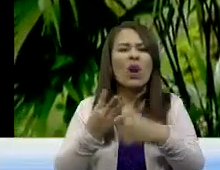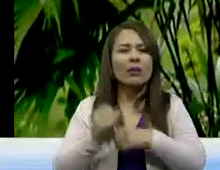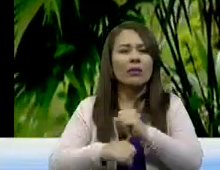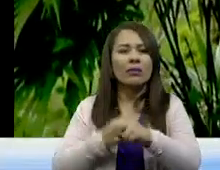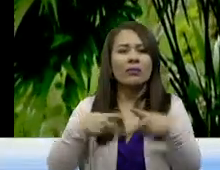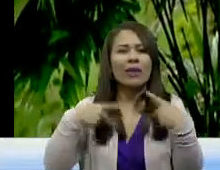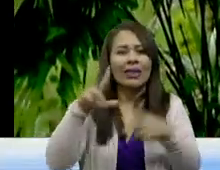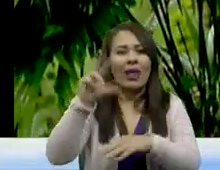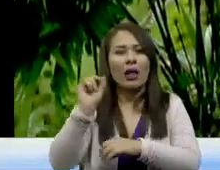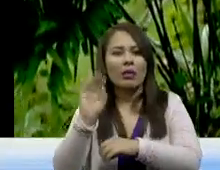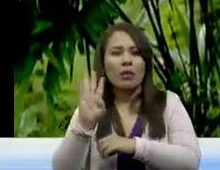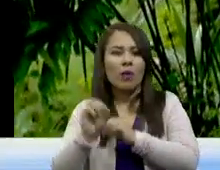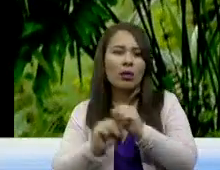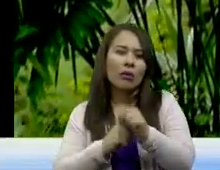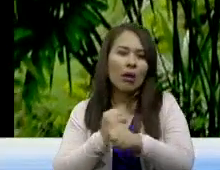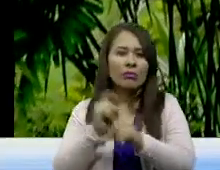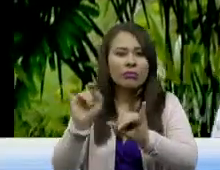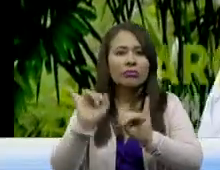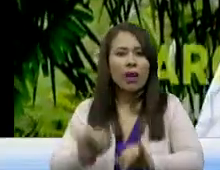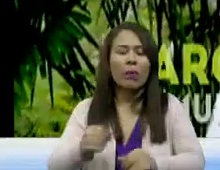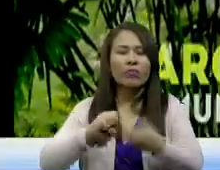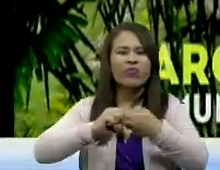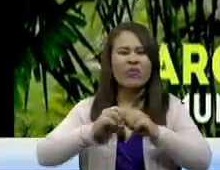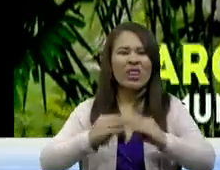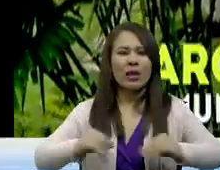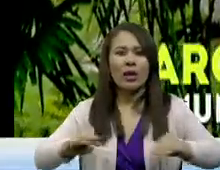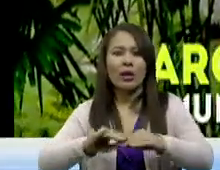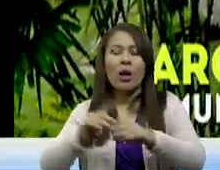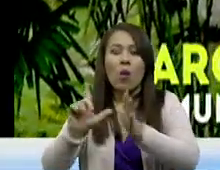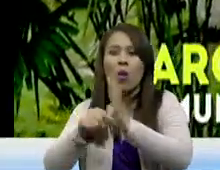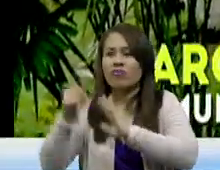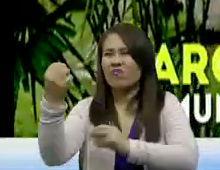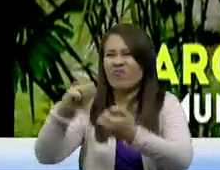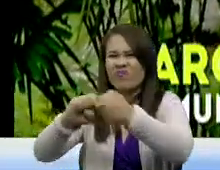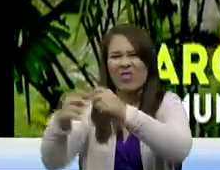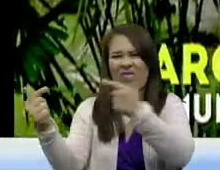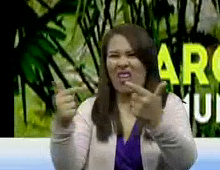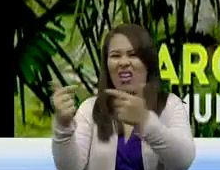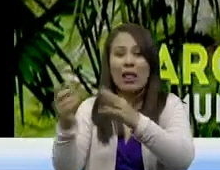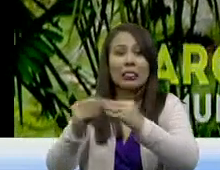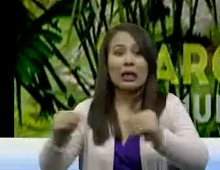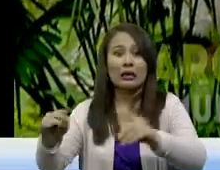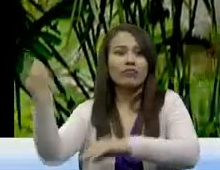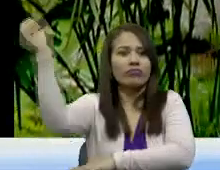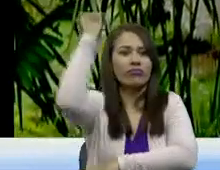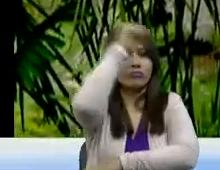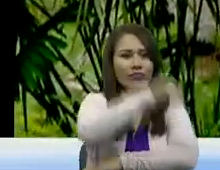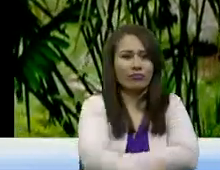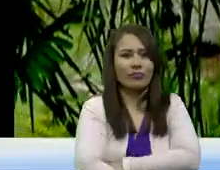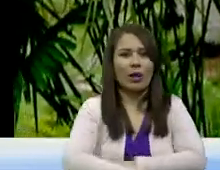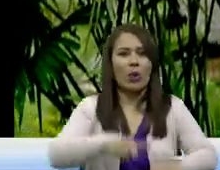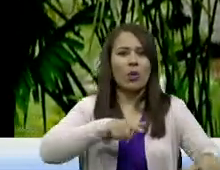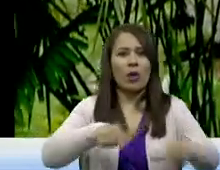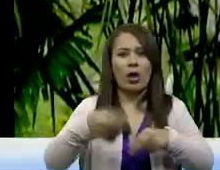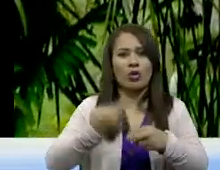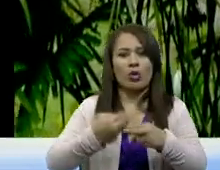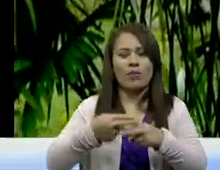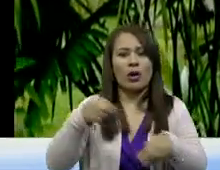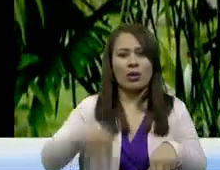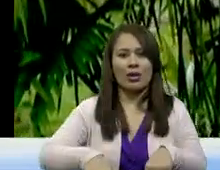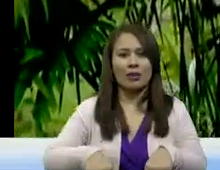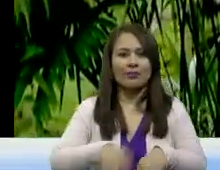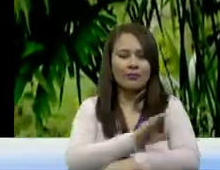en tierra. De ahí vienen hacia acá, hacia este lugar que se llama la Hacienda Frutos Bellos hoy en